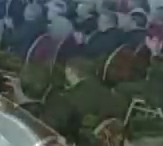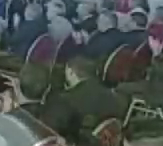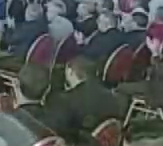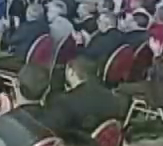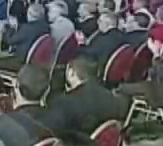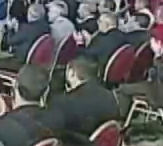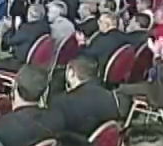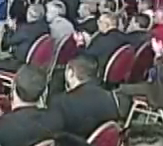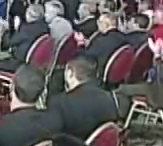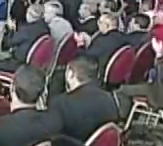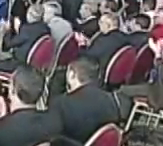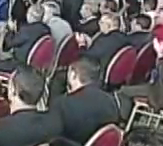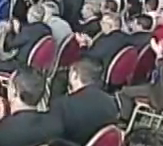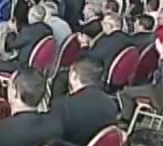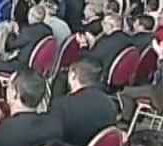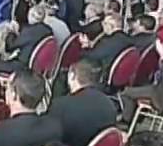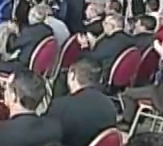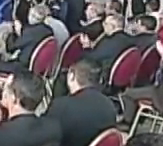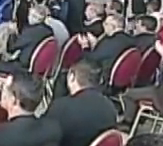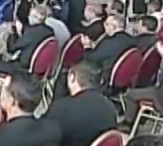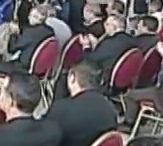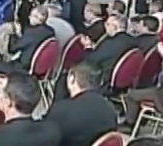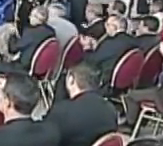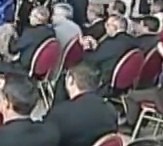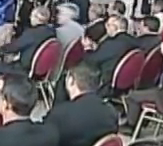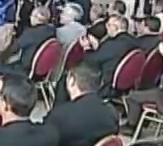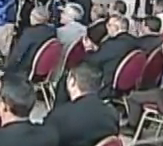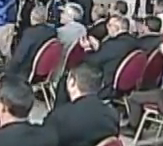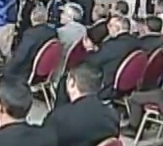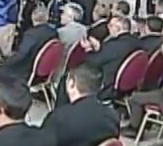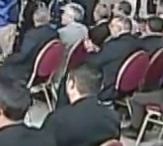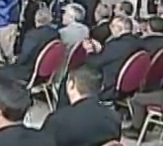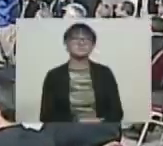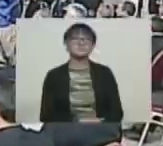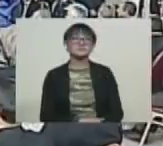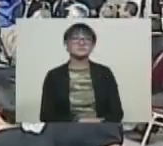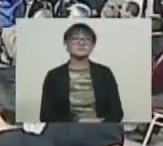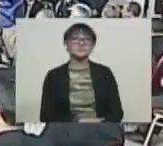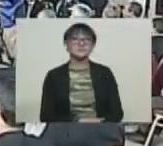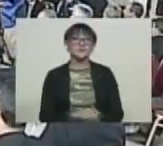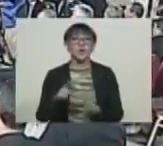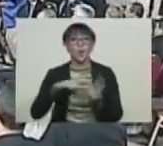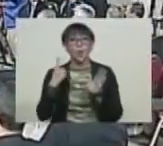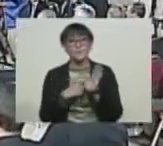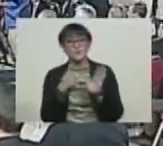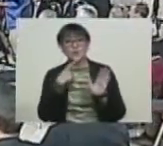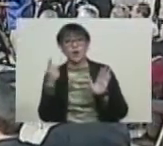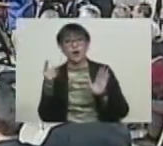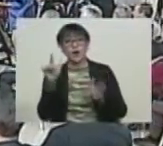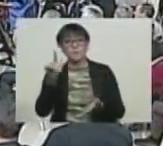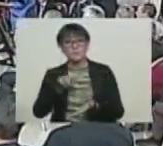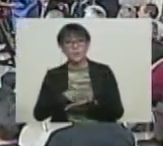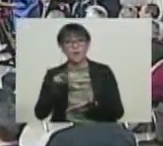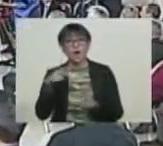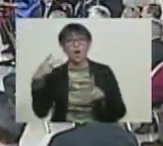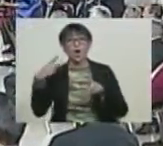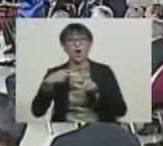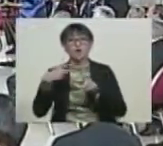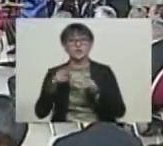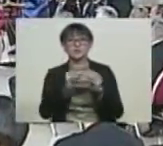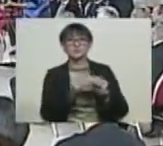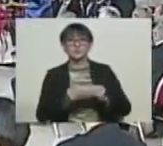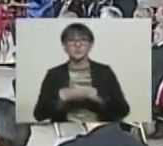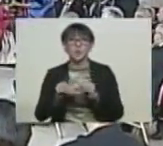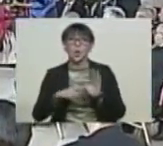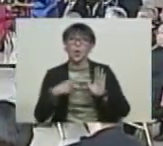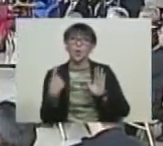Marlene, para que se completen todo el circuito alrededor del Hotel Humboldt. Tenemos que entender al